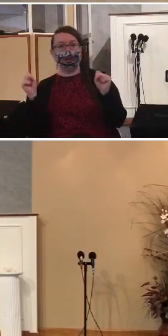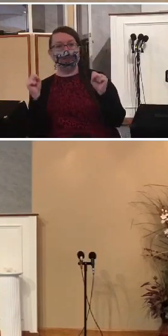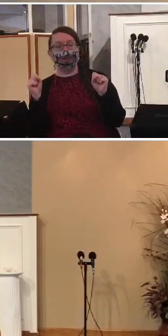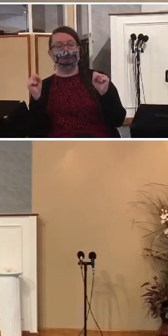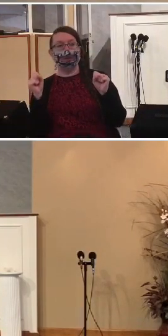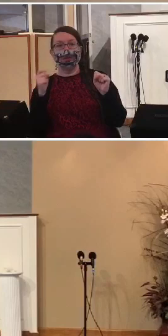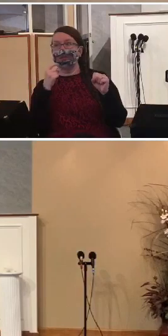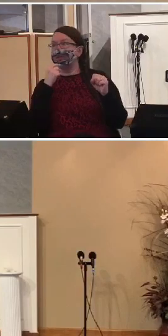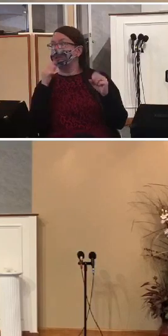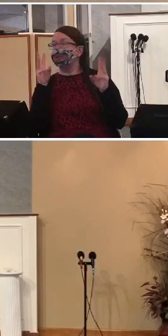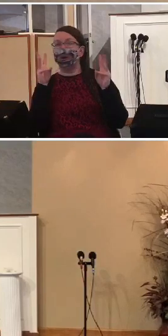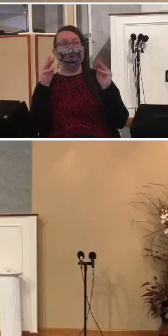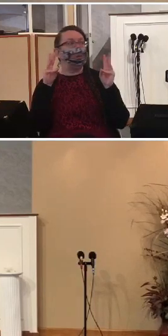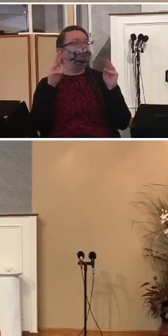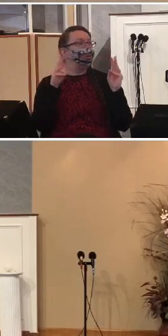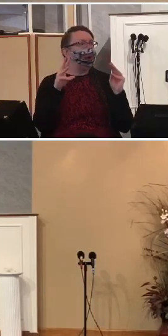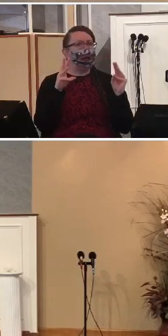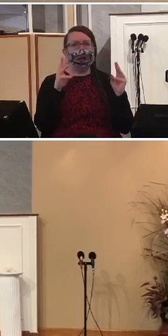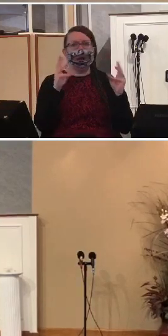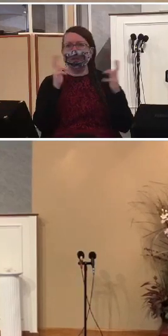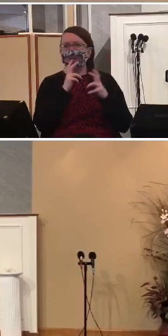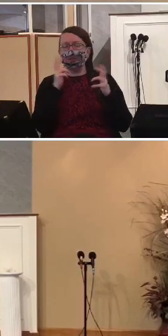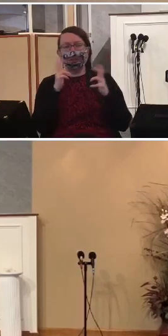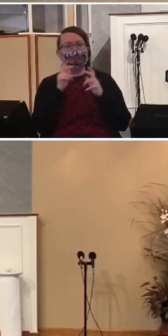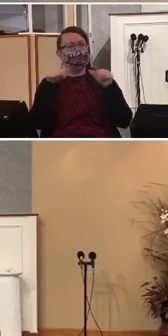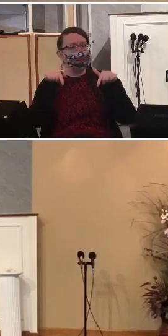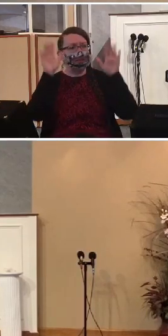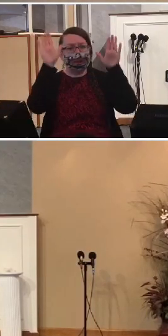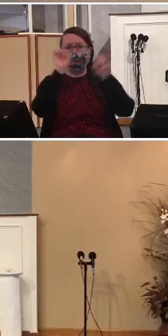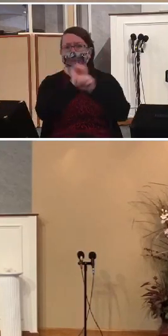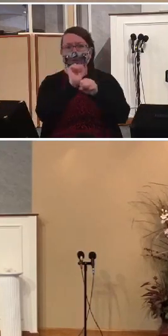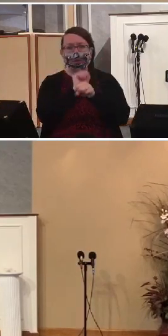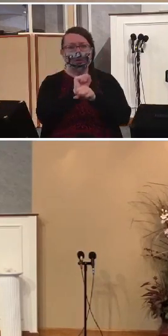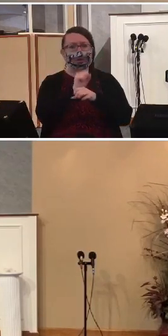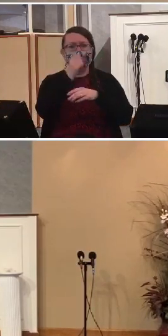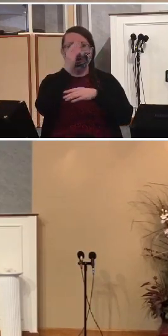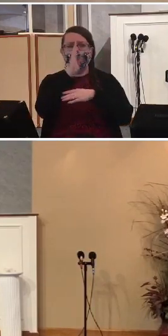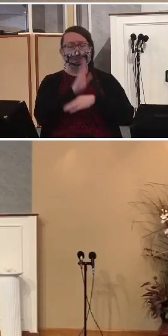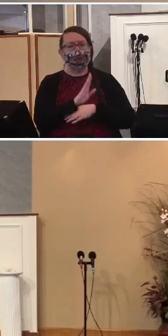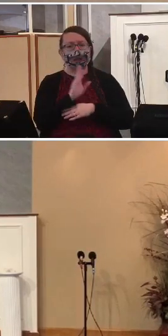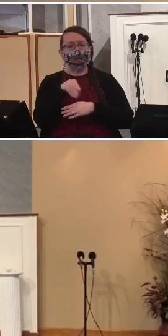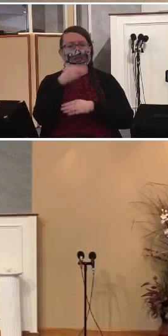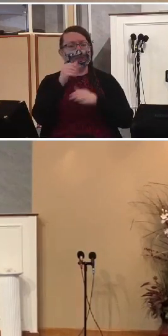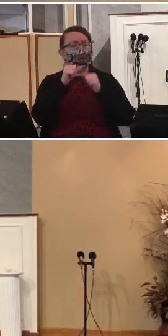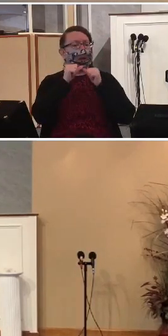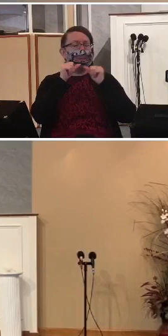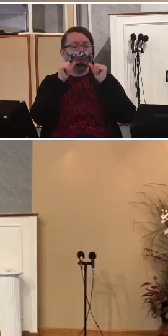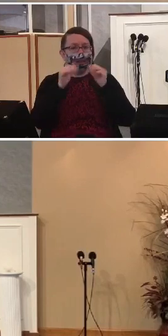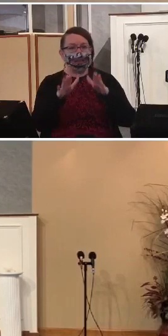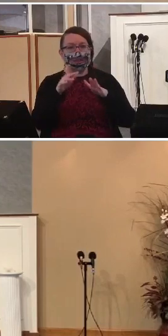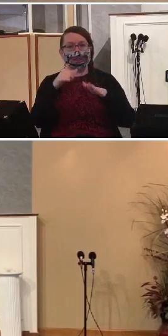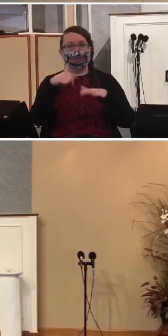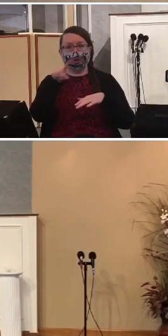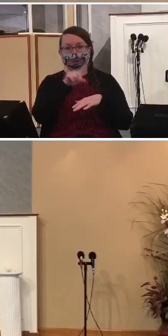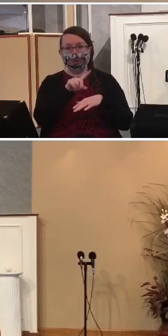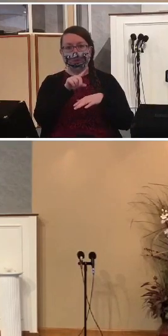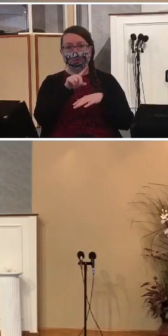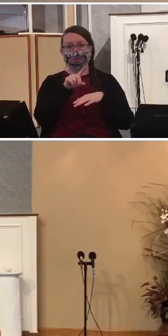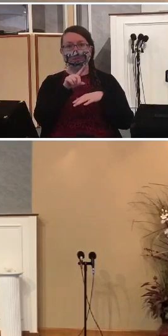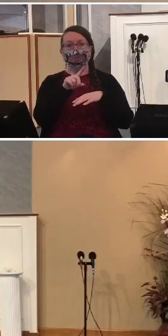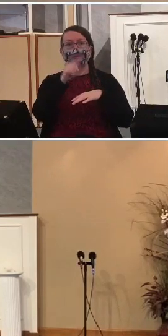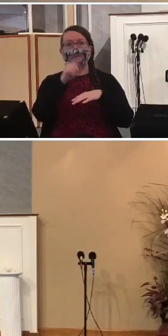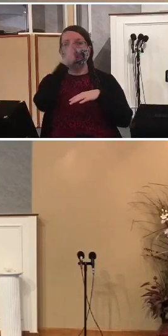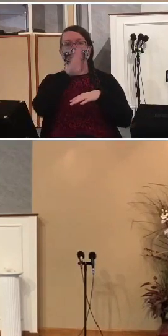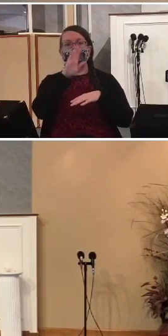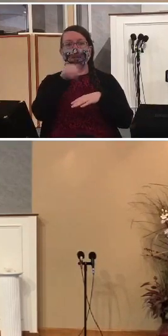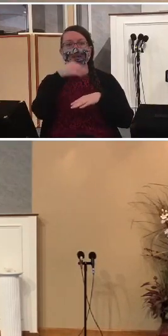dice, wow, eso es impresionante, eso es un milagro. Dios está llenándonos de bendiciones como iglesia.